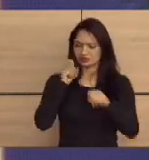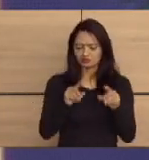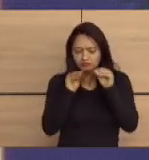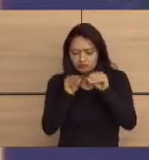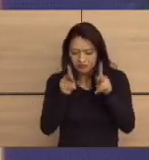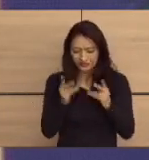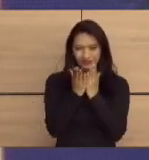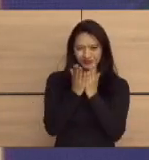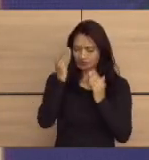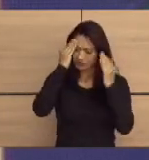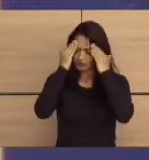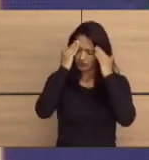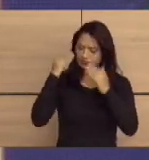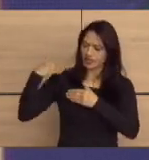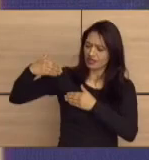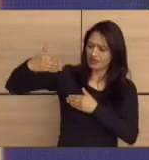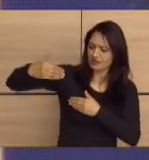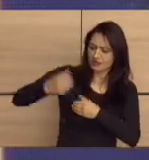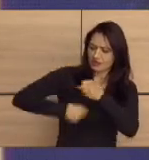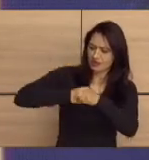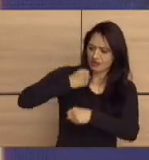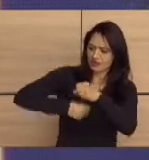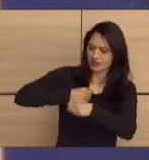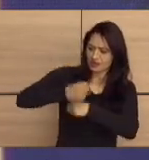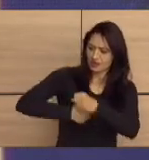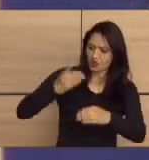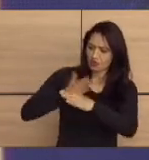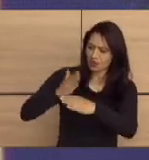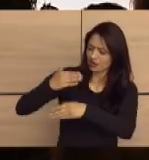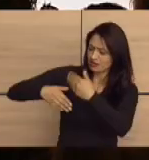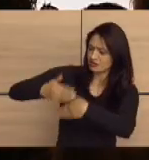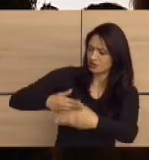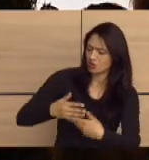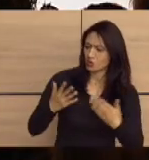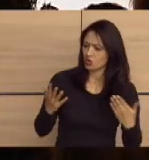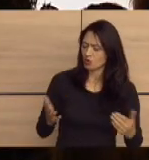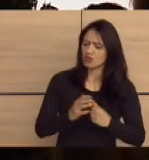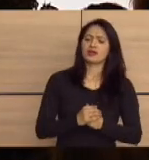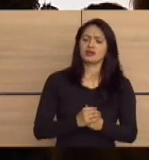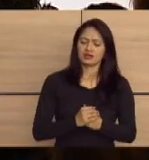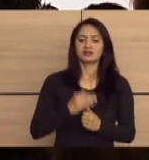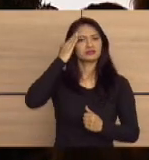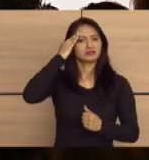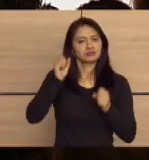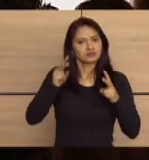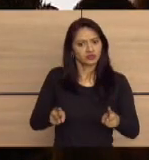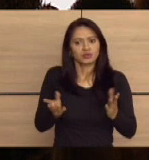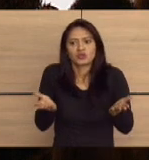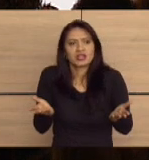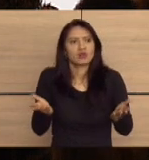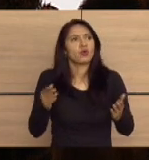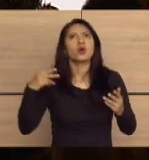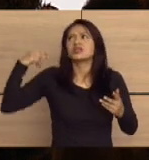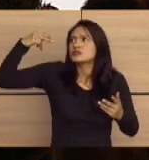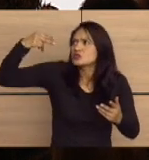el tiempo cuáles han sido las acciones que han derivado en estas problemáticas, y a su vez, pues que los ciudadanos se sientan parte de esa